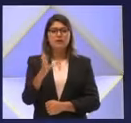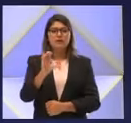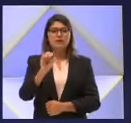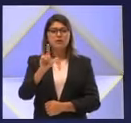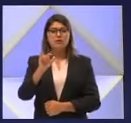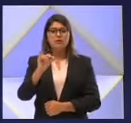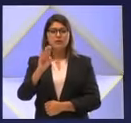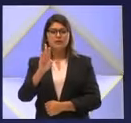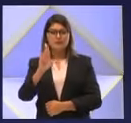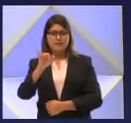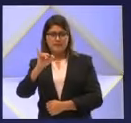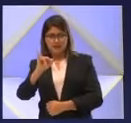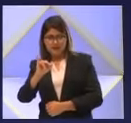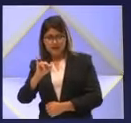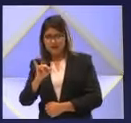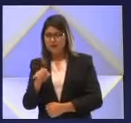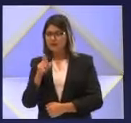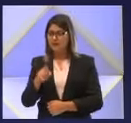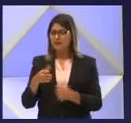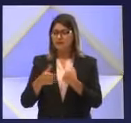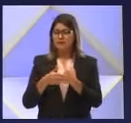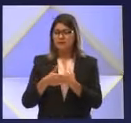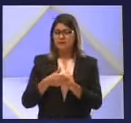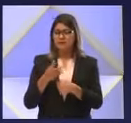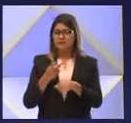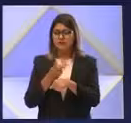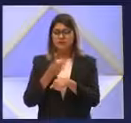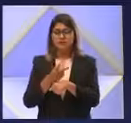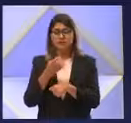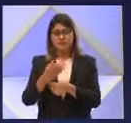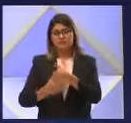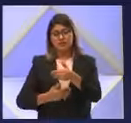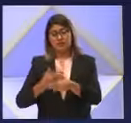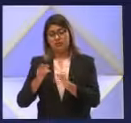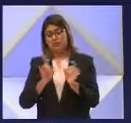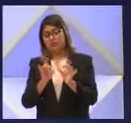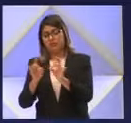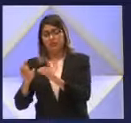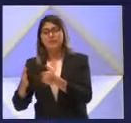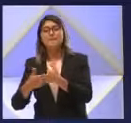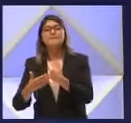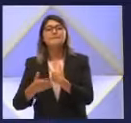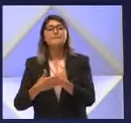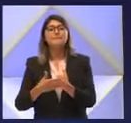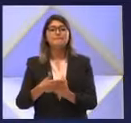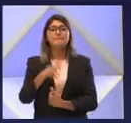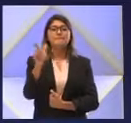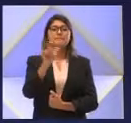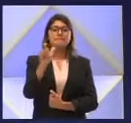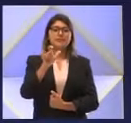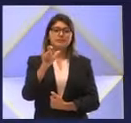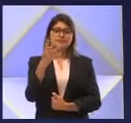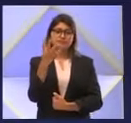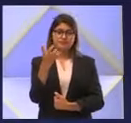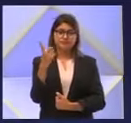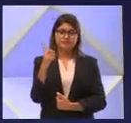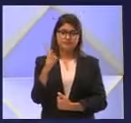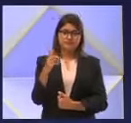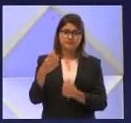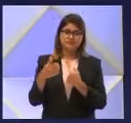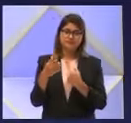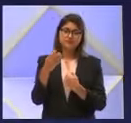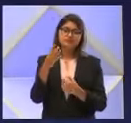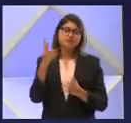esto es lo que va a hacer el 4 de diciembre sin embargo y no presentó imágenes por algo que ustedes van a comprender